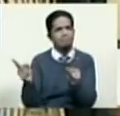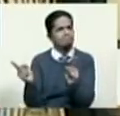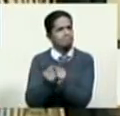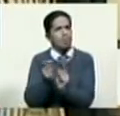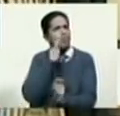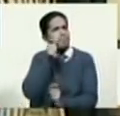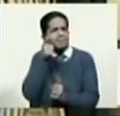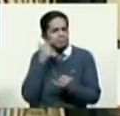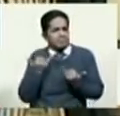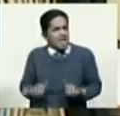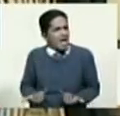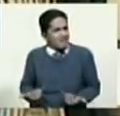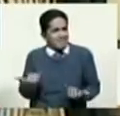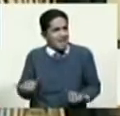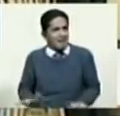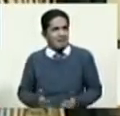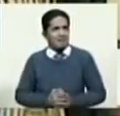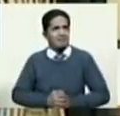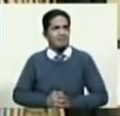Ya.